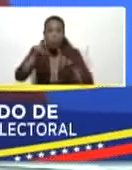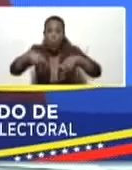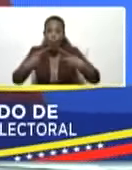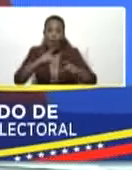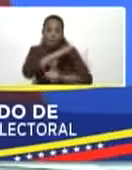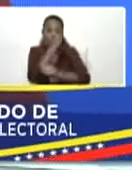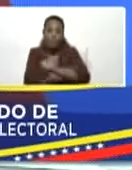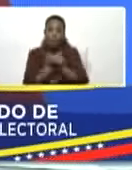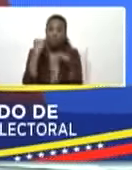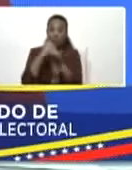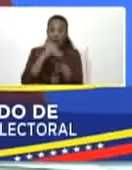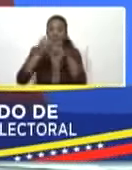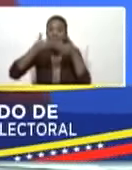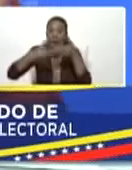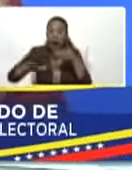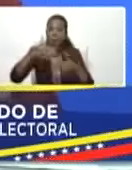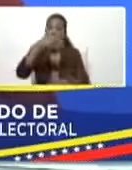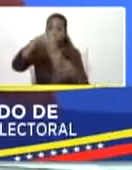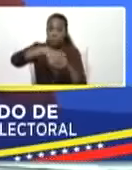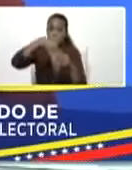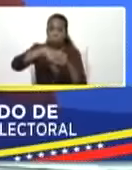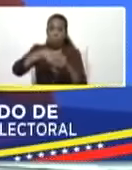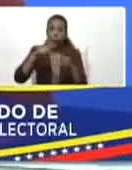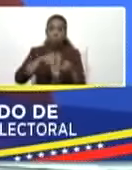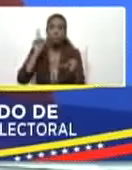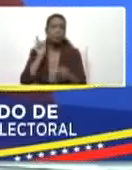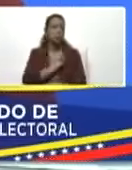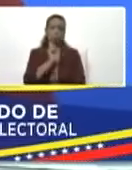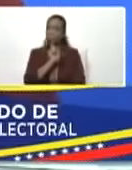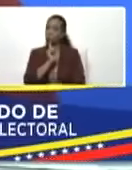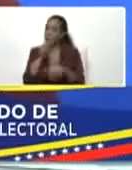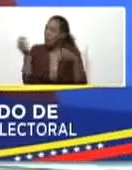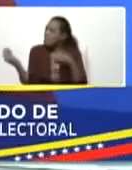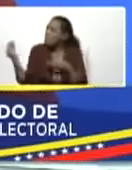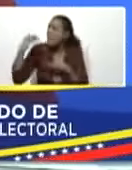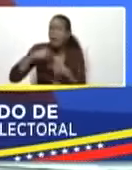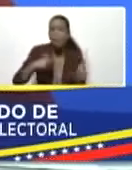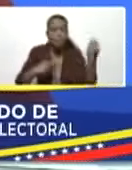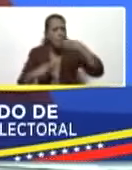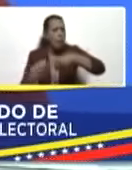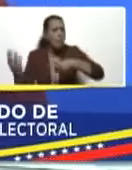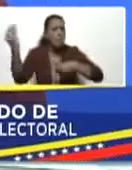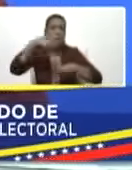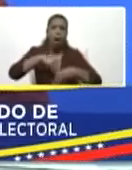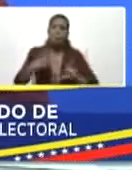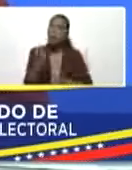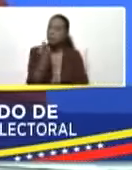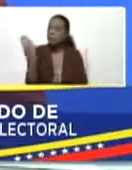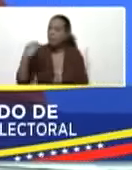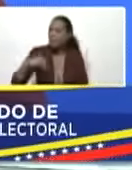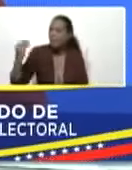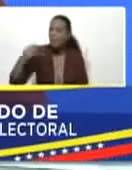fuerza de cara a las elecciones, no sobra nadie, no sobra nadie. Todos hacen falta,